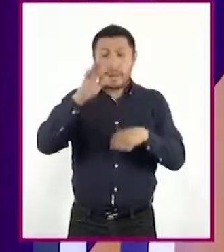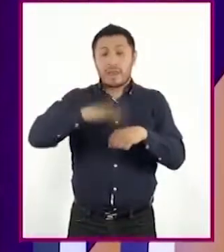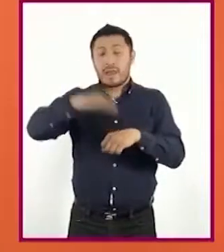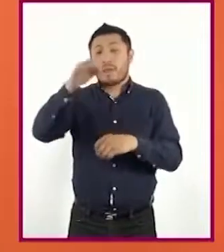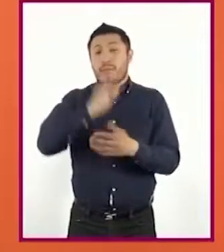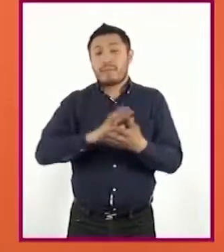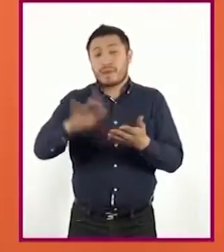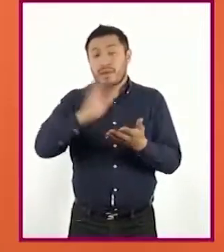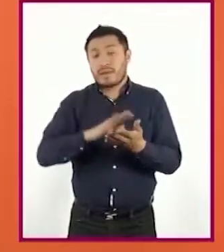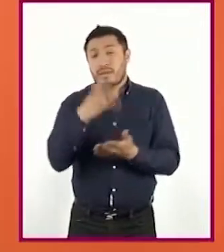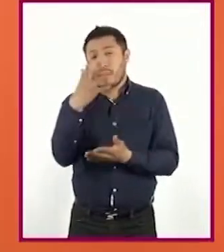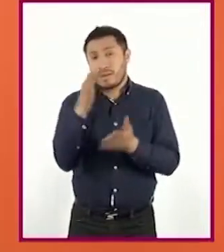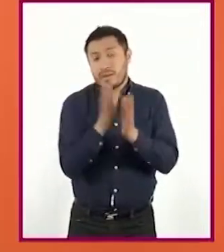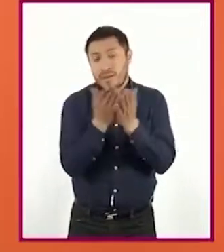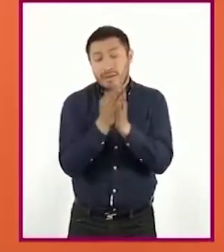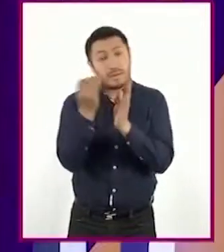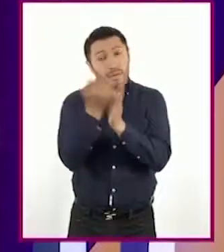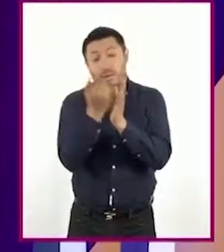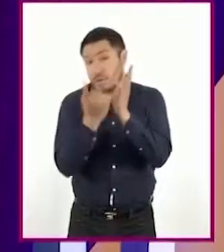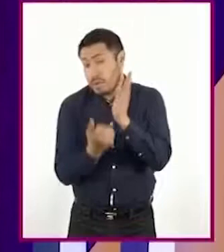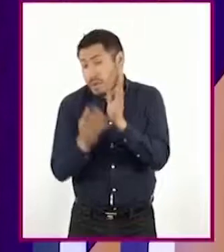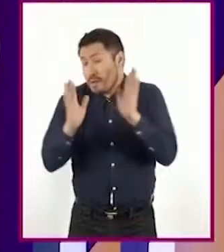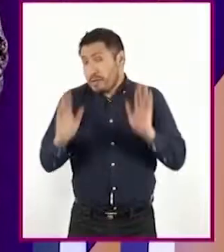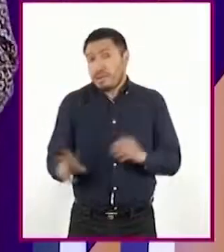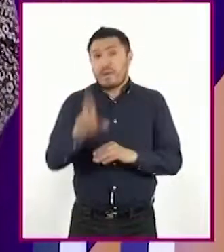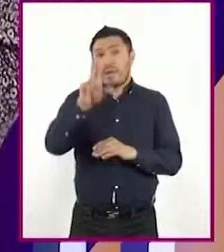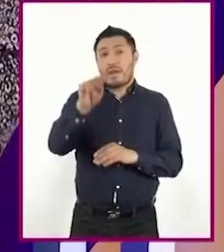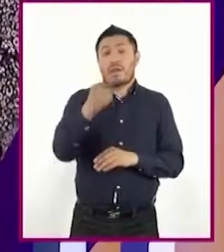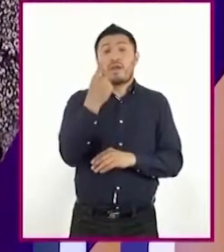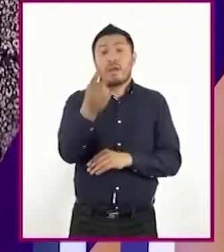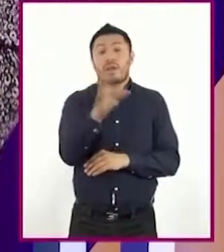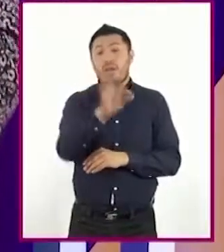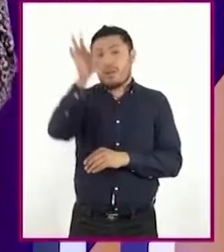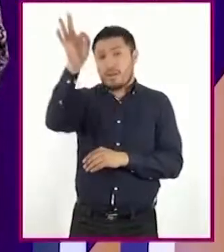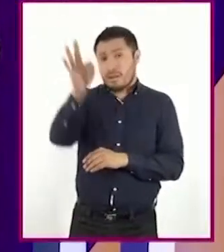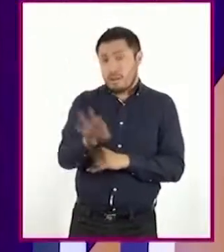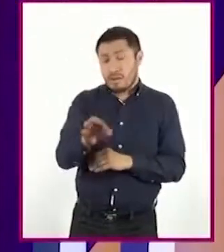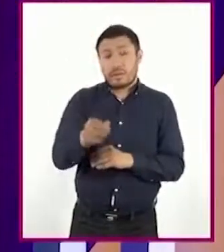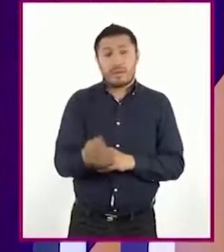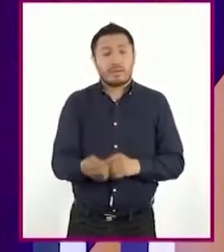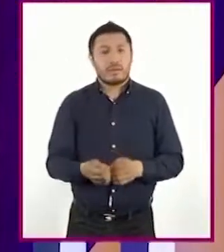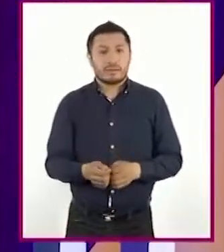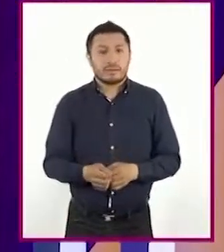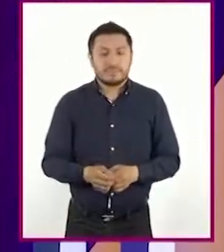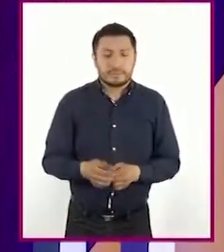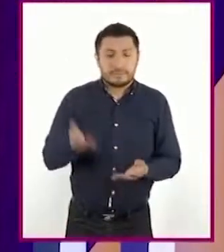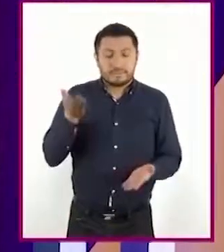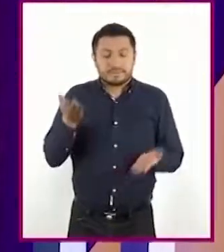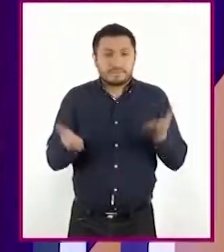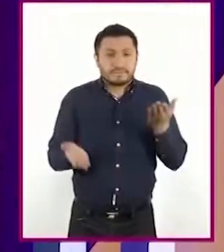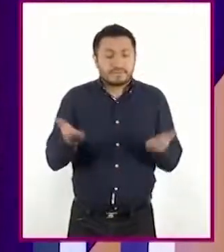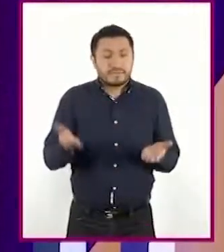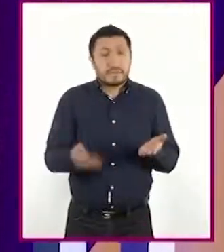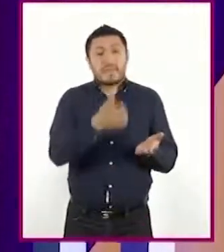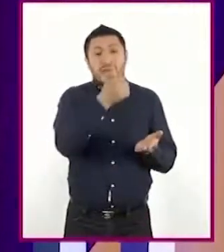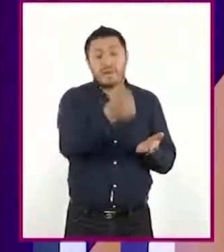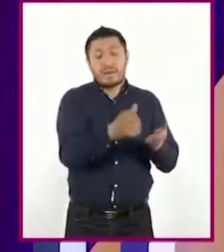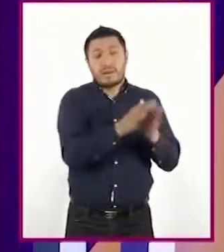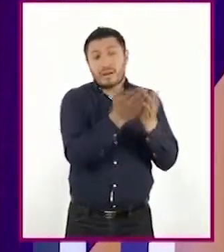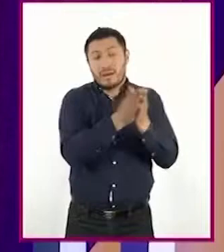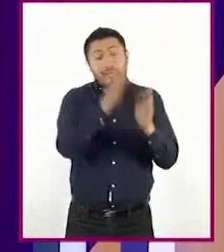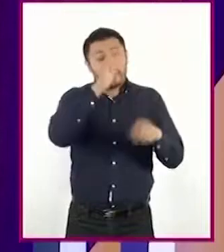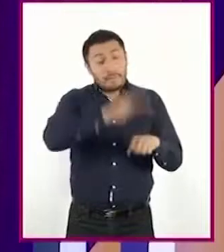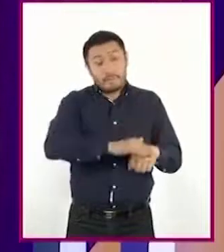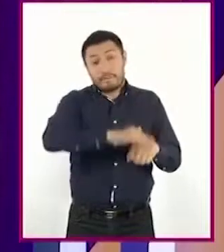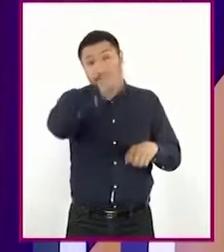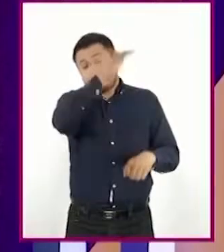5 libros o menos, que es el 81%, ante los que leyeron 6 libros o